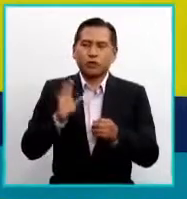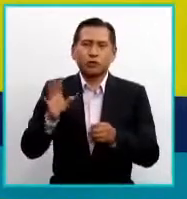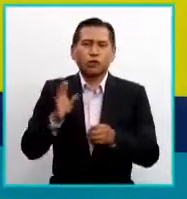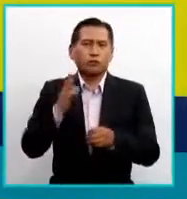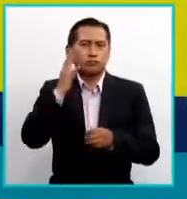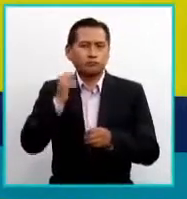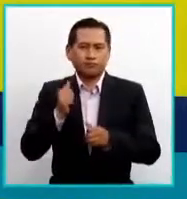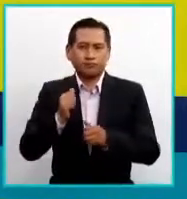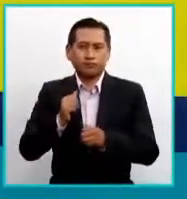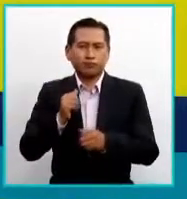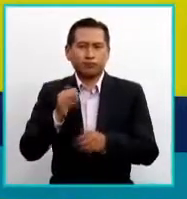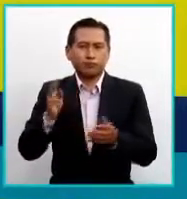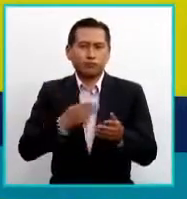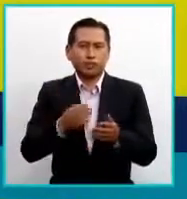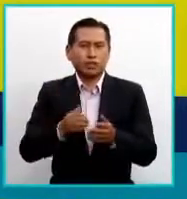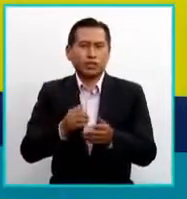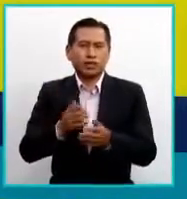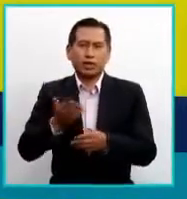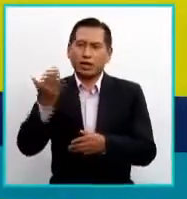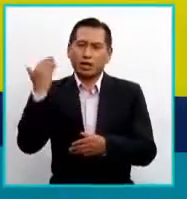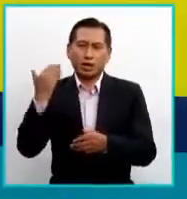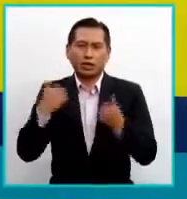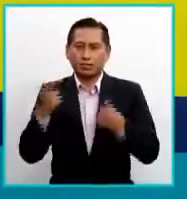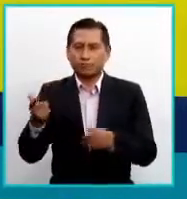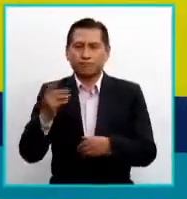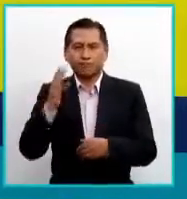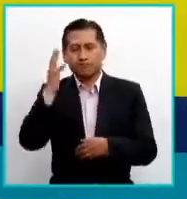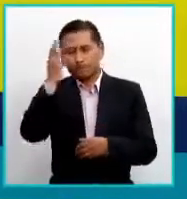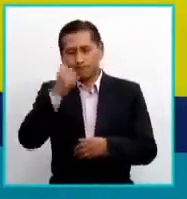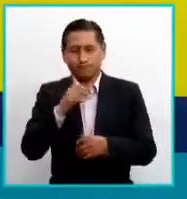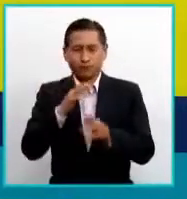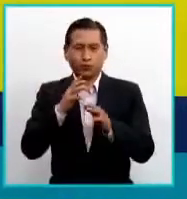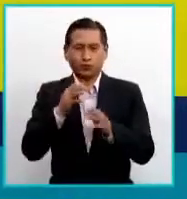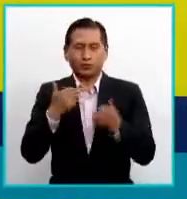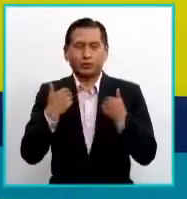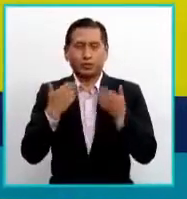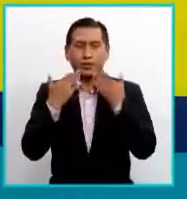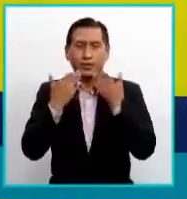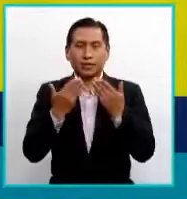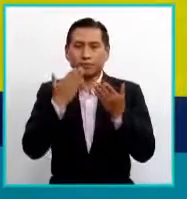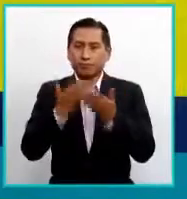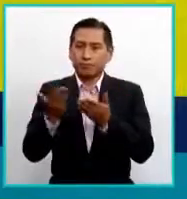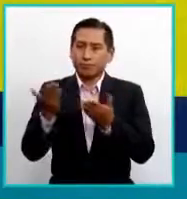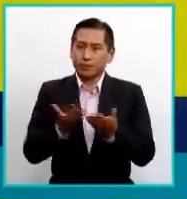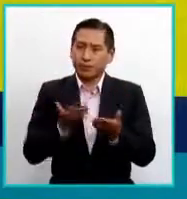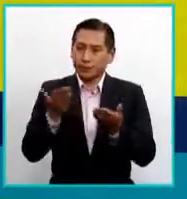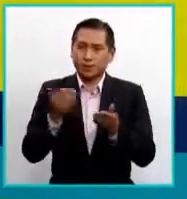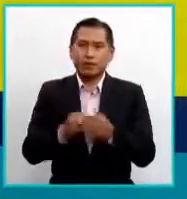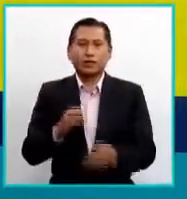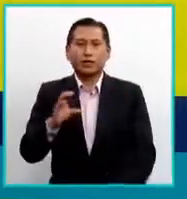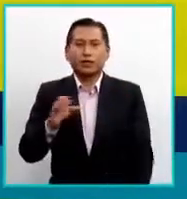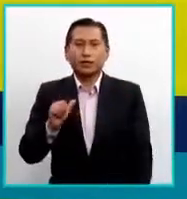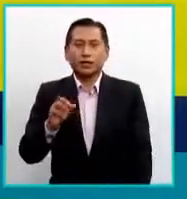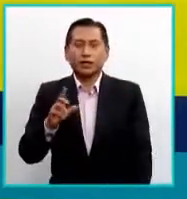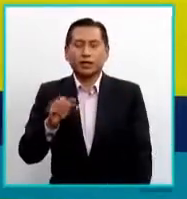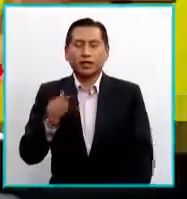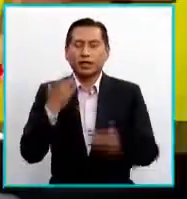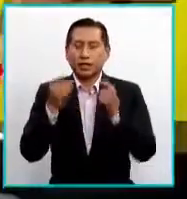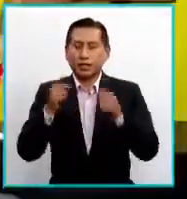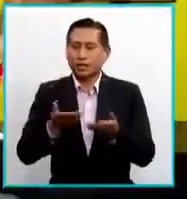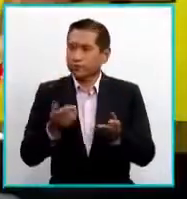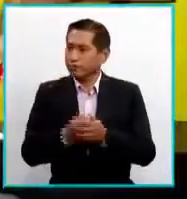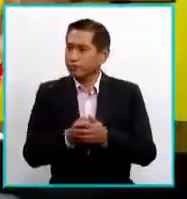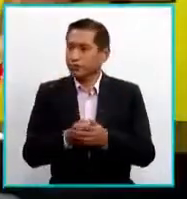que lleva adelante a través de este hermosísimo instrumento como lo es la quena. Quiero darle las gracias y la bienvenida a mi querida Carla Derpy. Gracias por estar